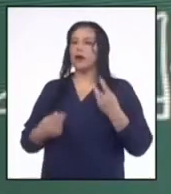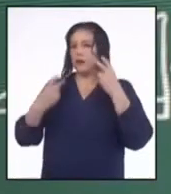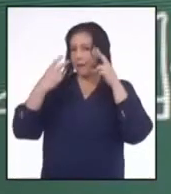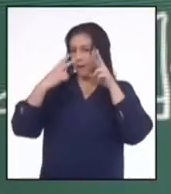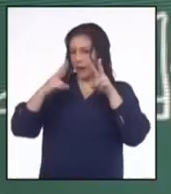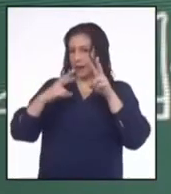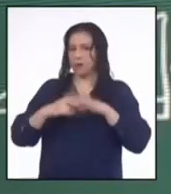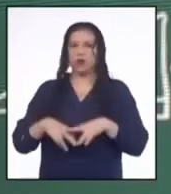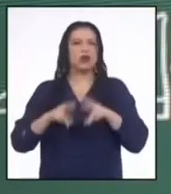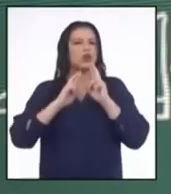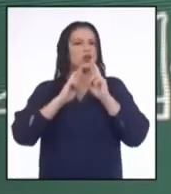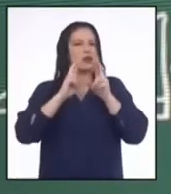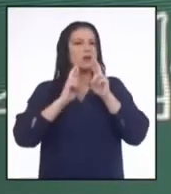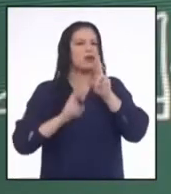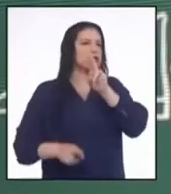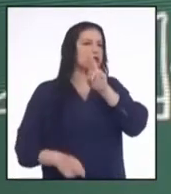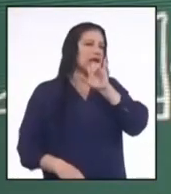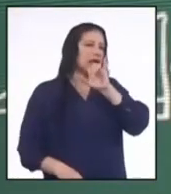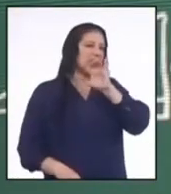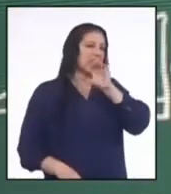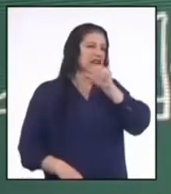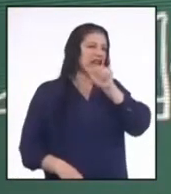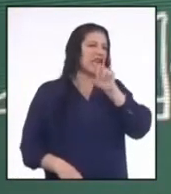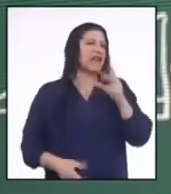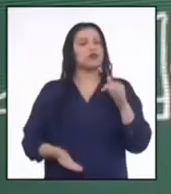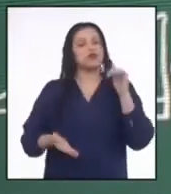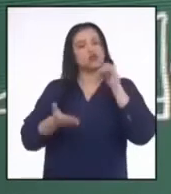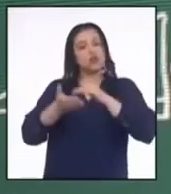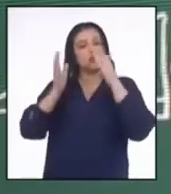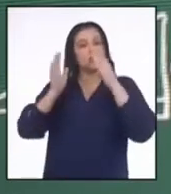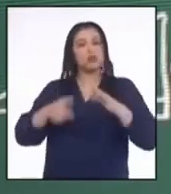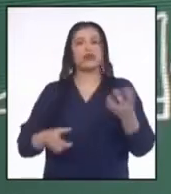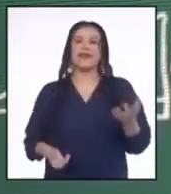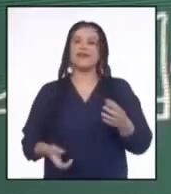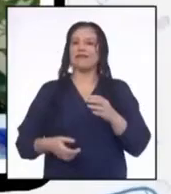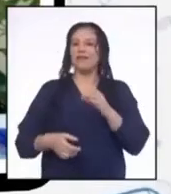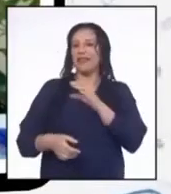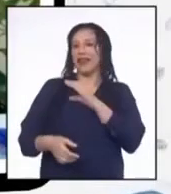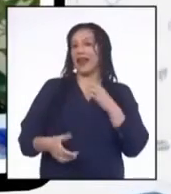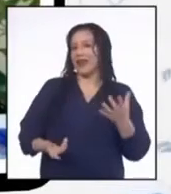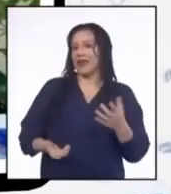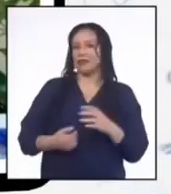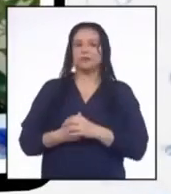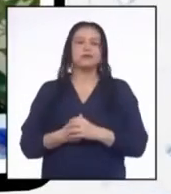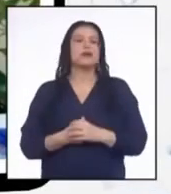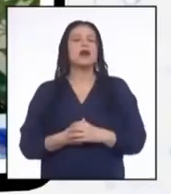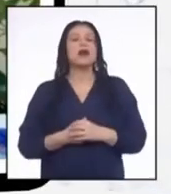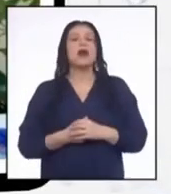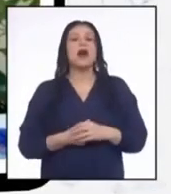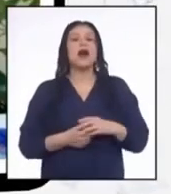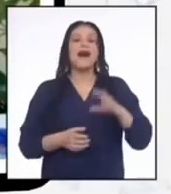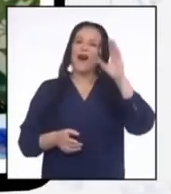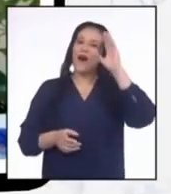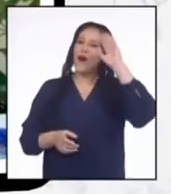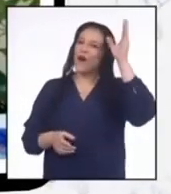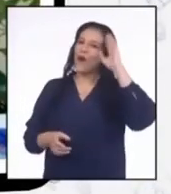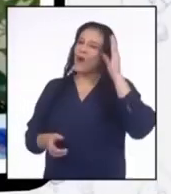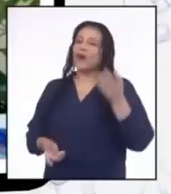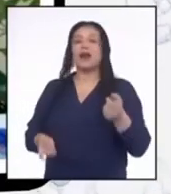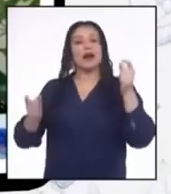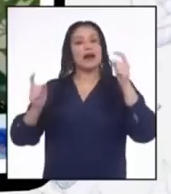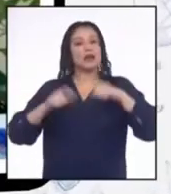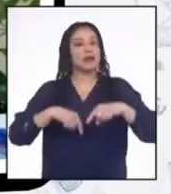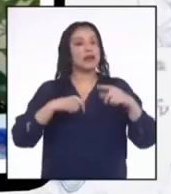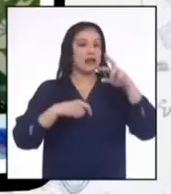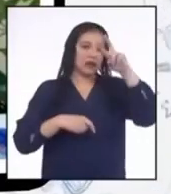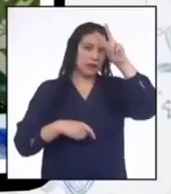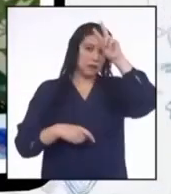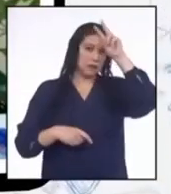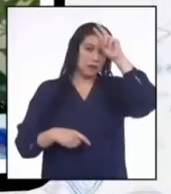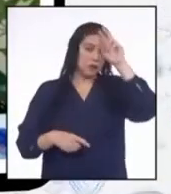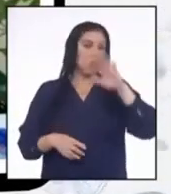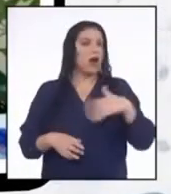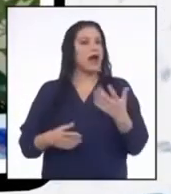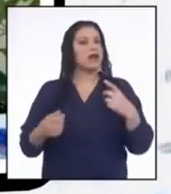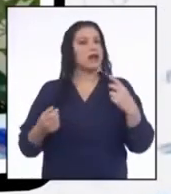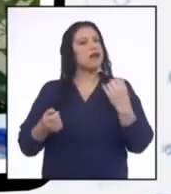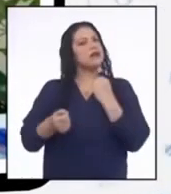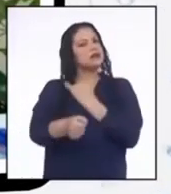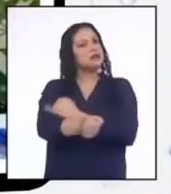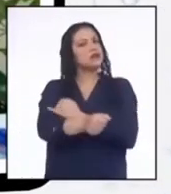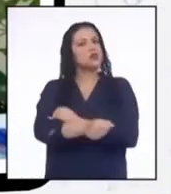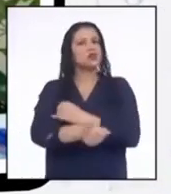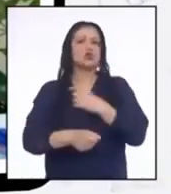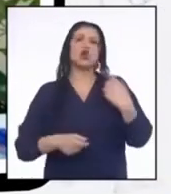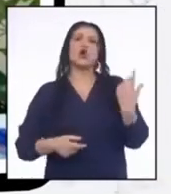Veamos lo que nos responde Ricardo, un estudiante del Callao, Chimpún Callao. Hola a todos. En nuestro país existe el Instituto Geofísico del